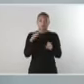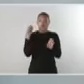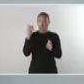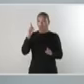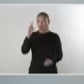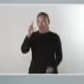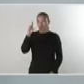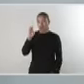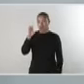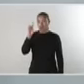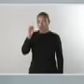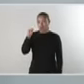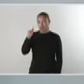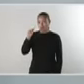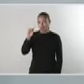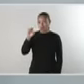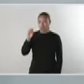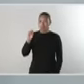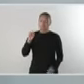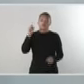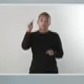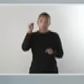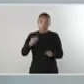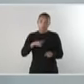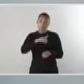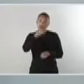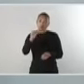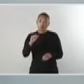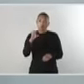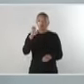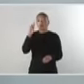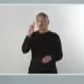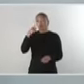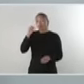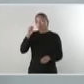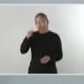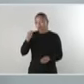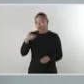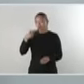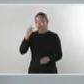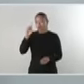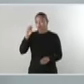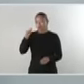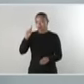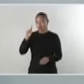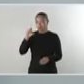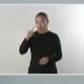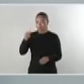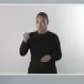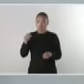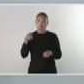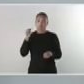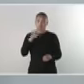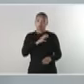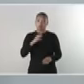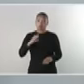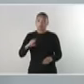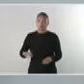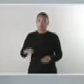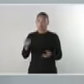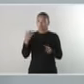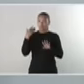2004 le dije dije de lo de Eugenio Hernández Cuando fui candidato a gobernador del delfín de Tomás y y dejó un estado